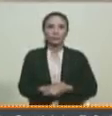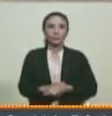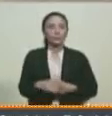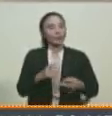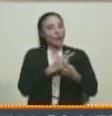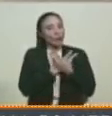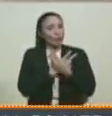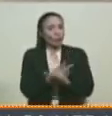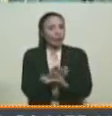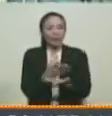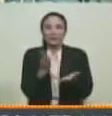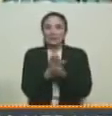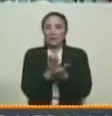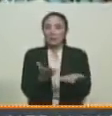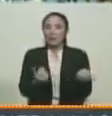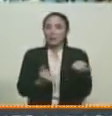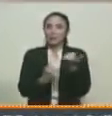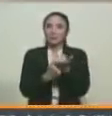voluntarioso,